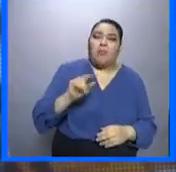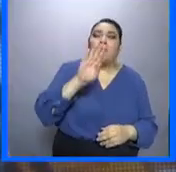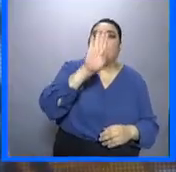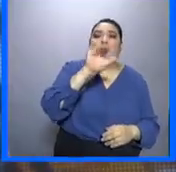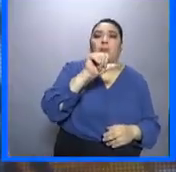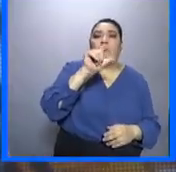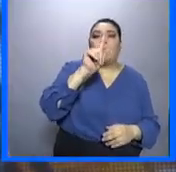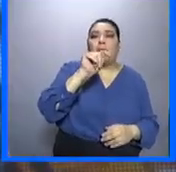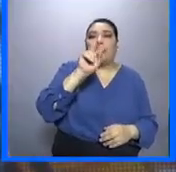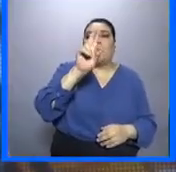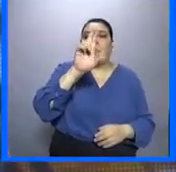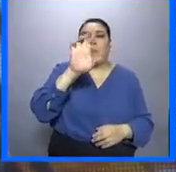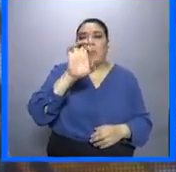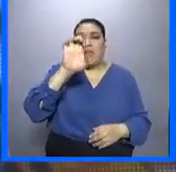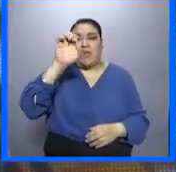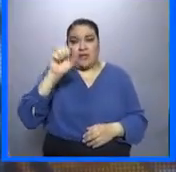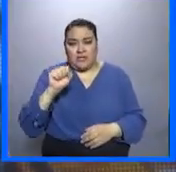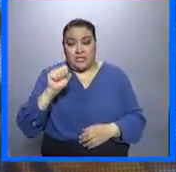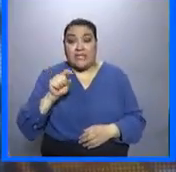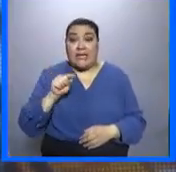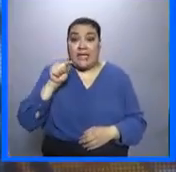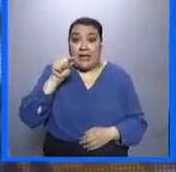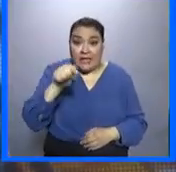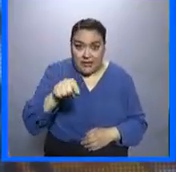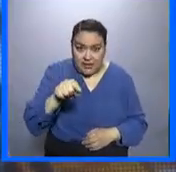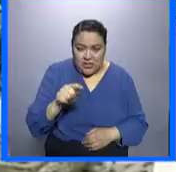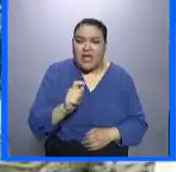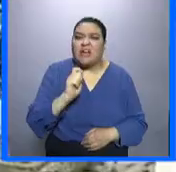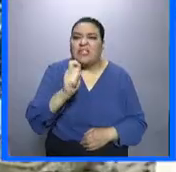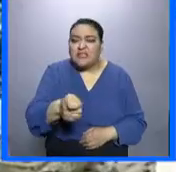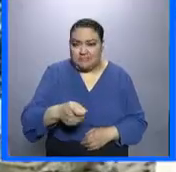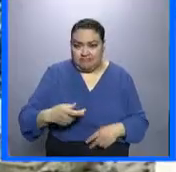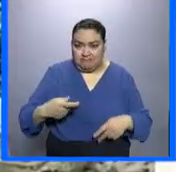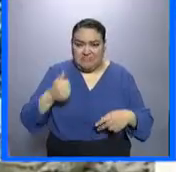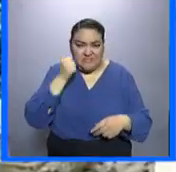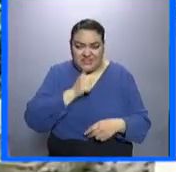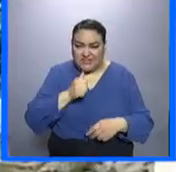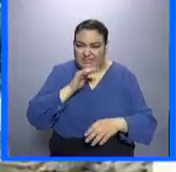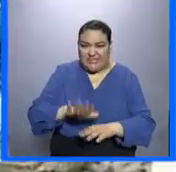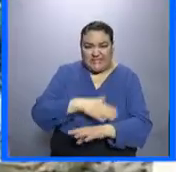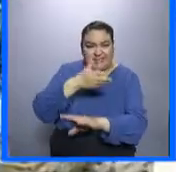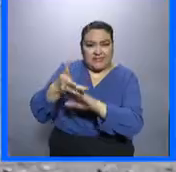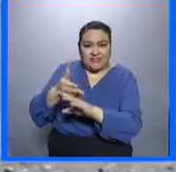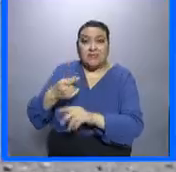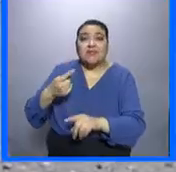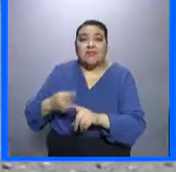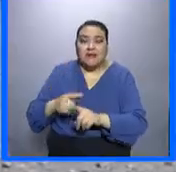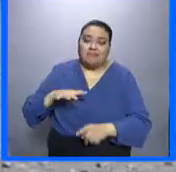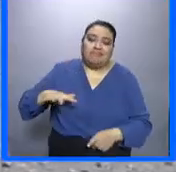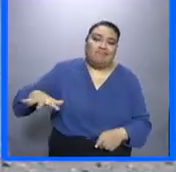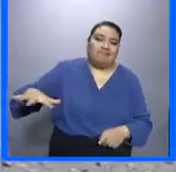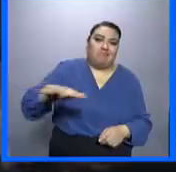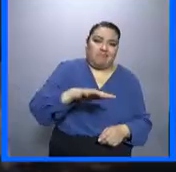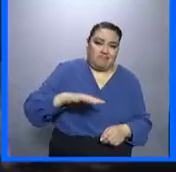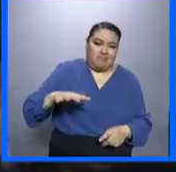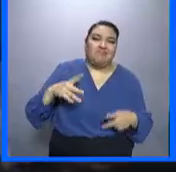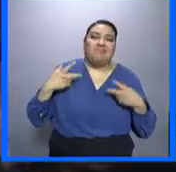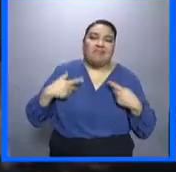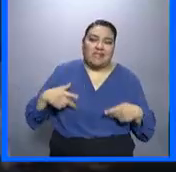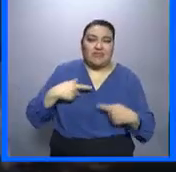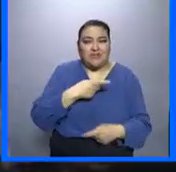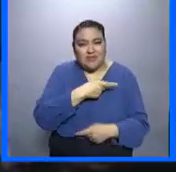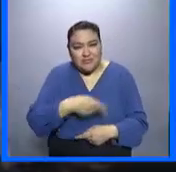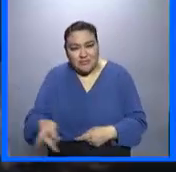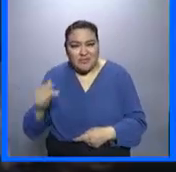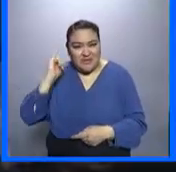Lenia Batres Guadarrama, y donde especificó que los principales afectados son los pueblos, las colonias populares